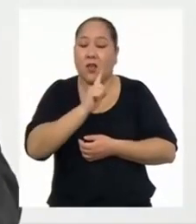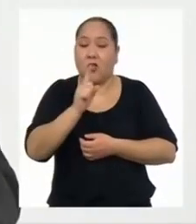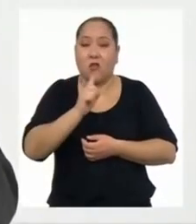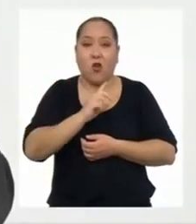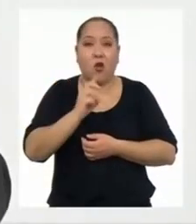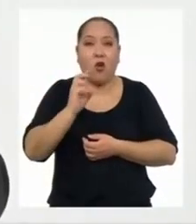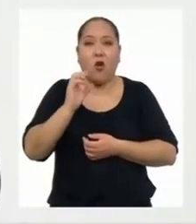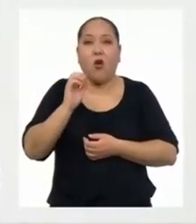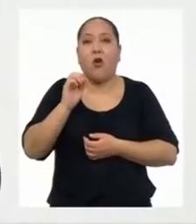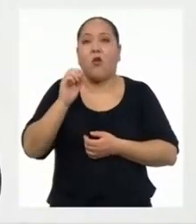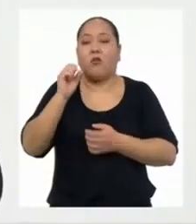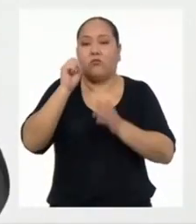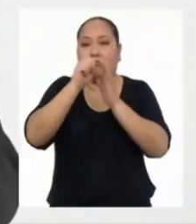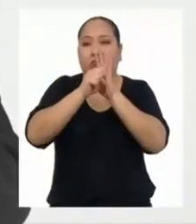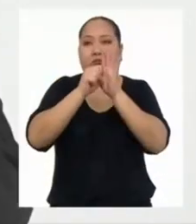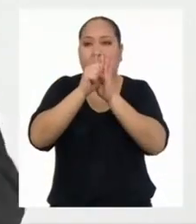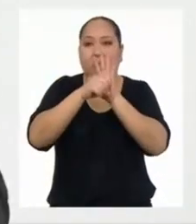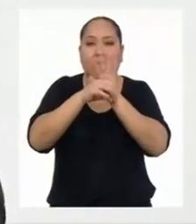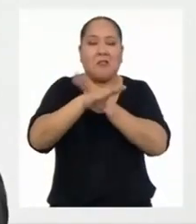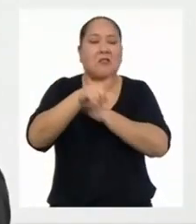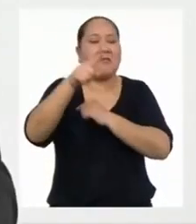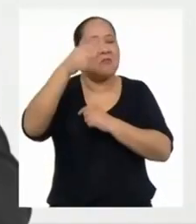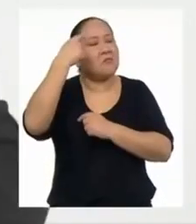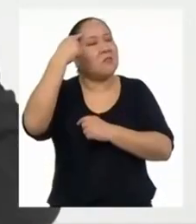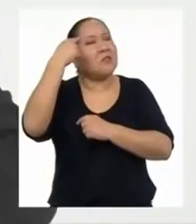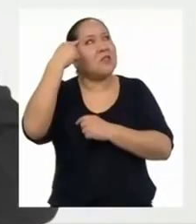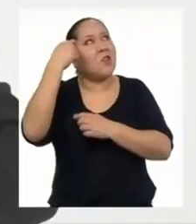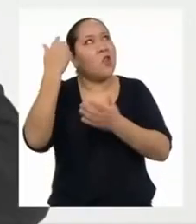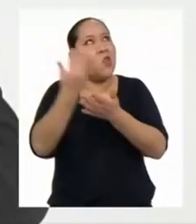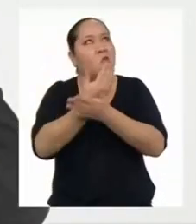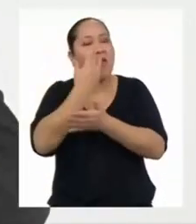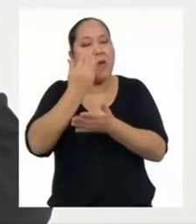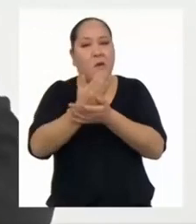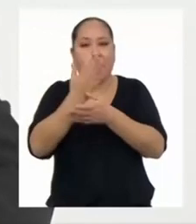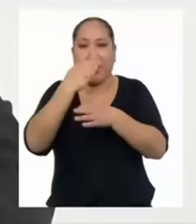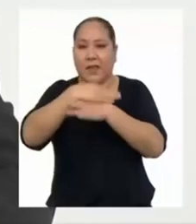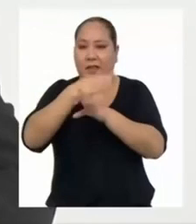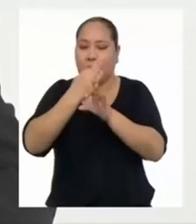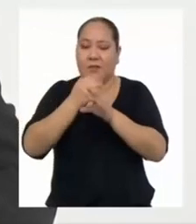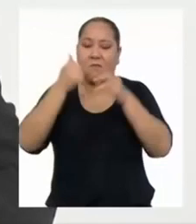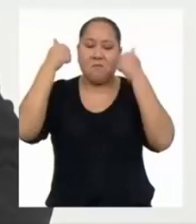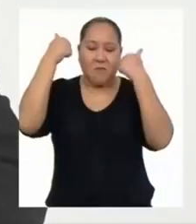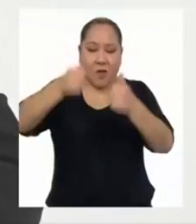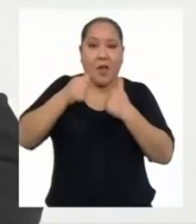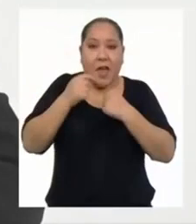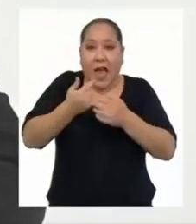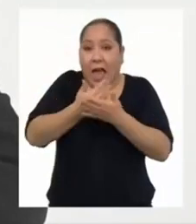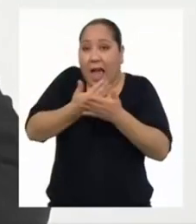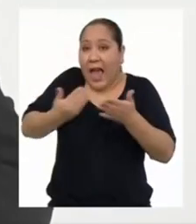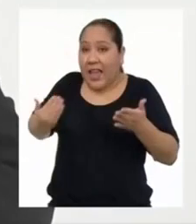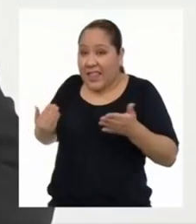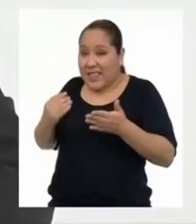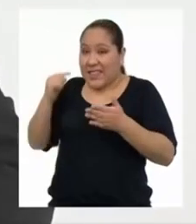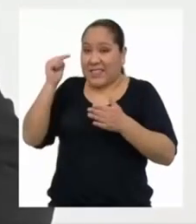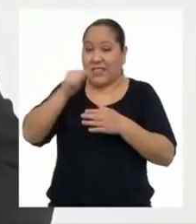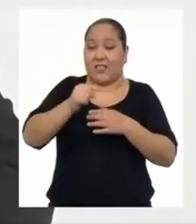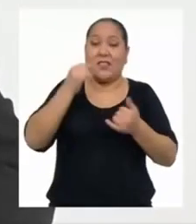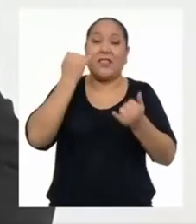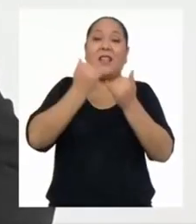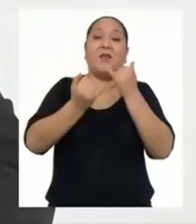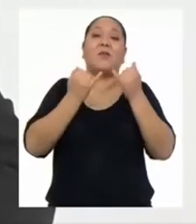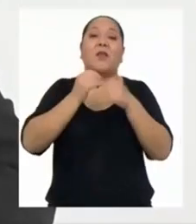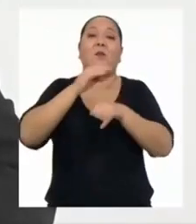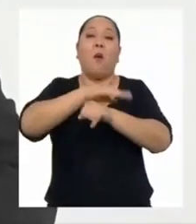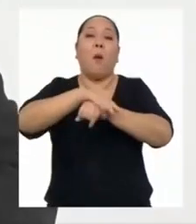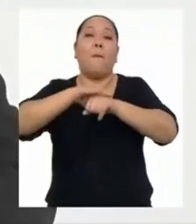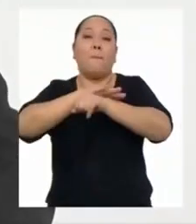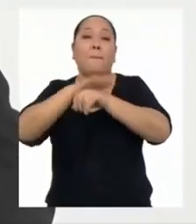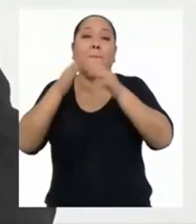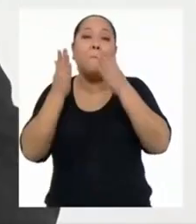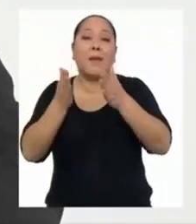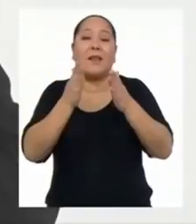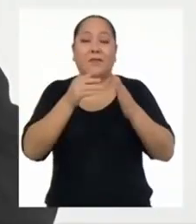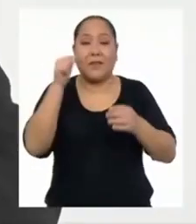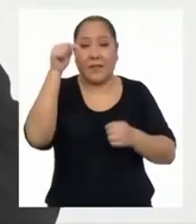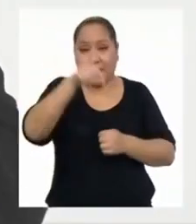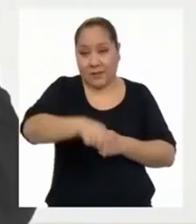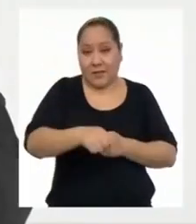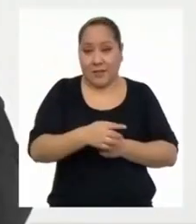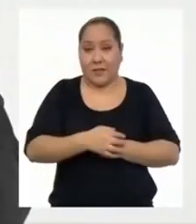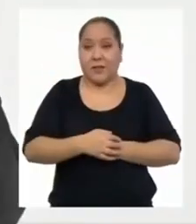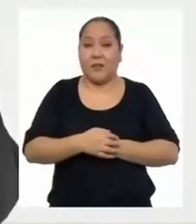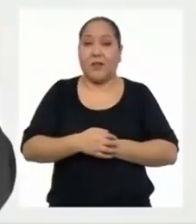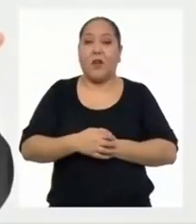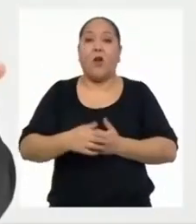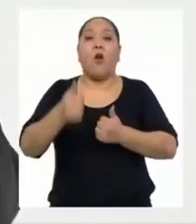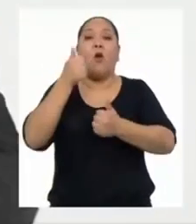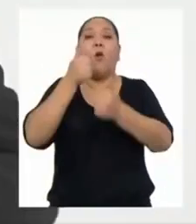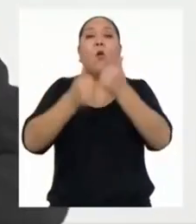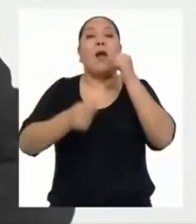creación. ¡Genial! Pero antes que sigas con eso, terminemos nuestra planificación. ¿Cuál será